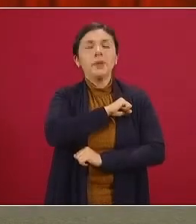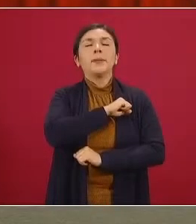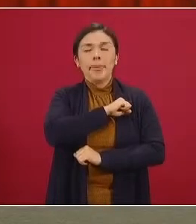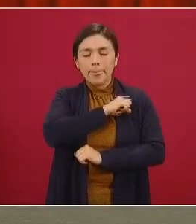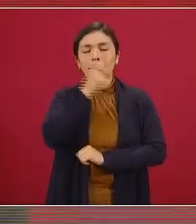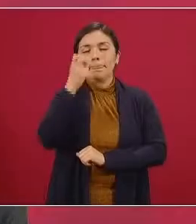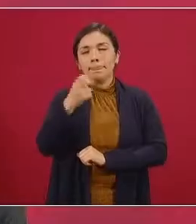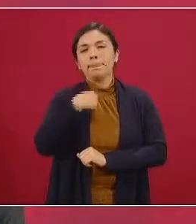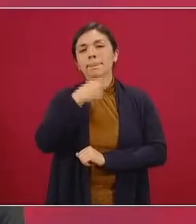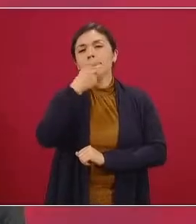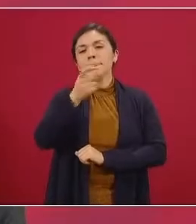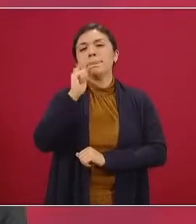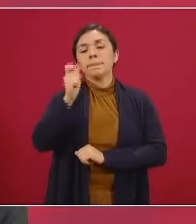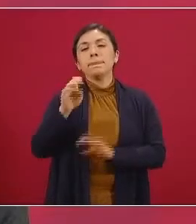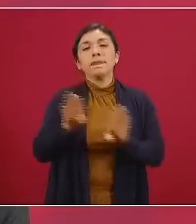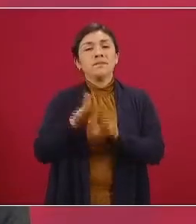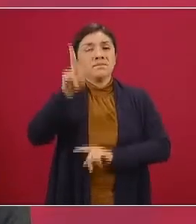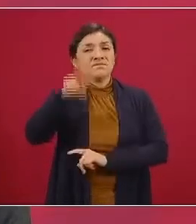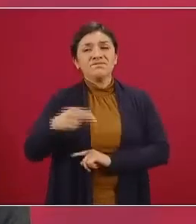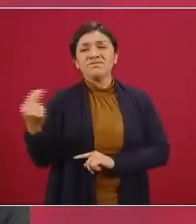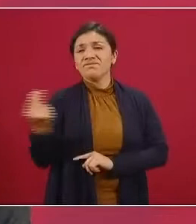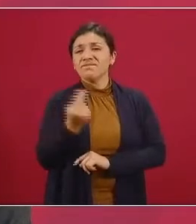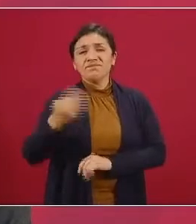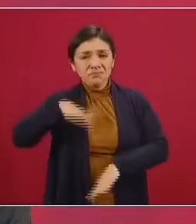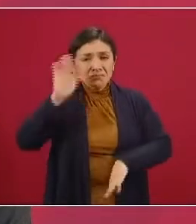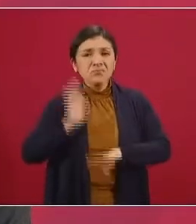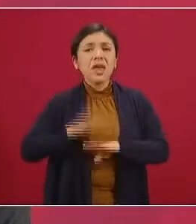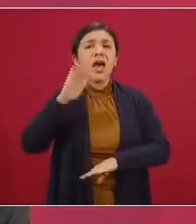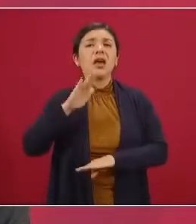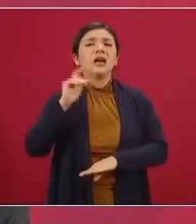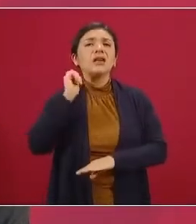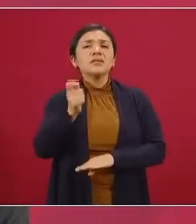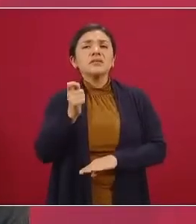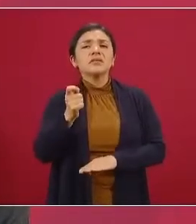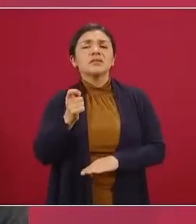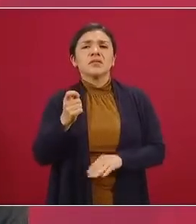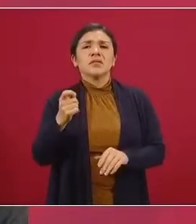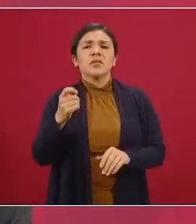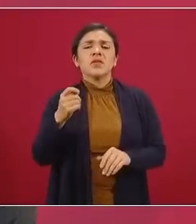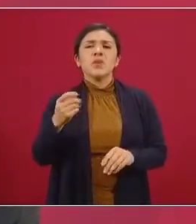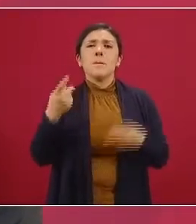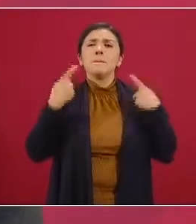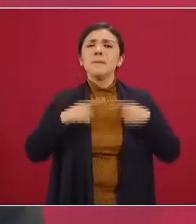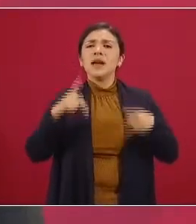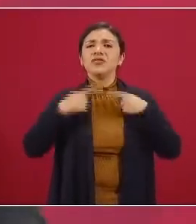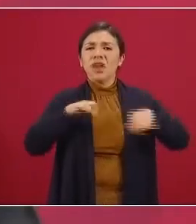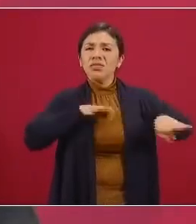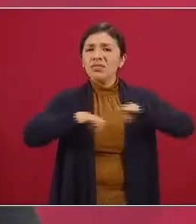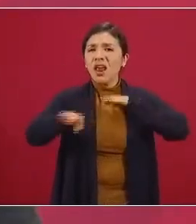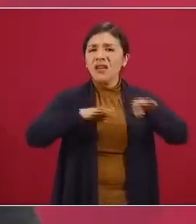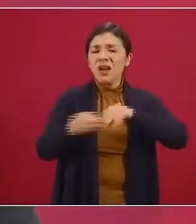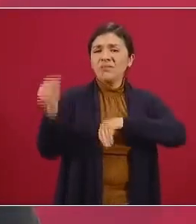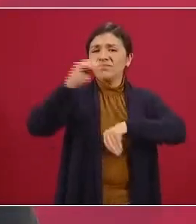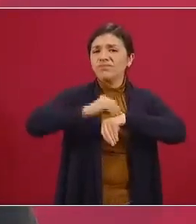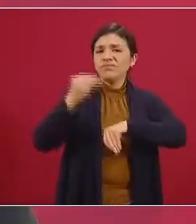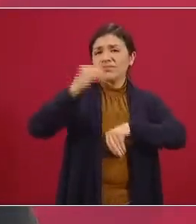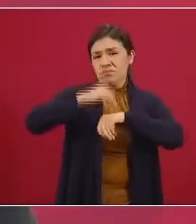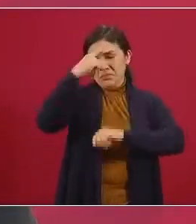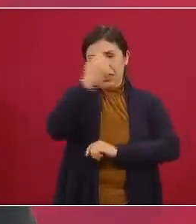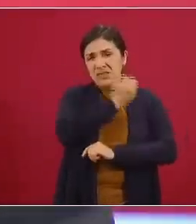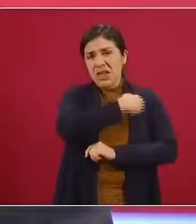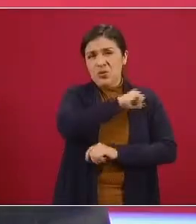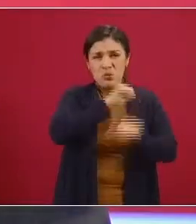comentábamos sobre la imperiosa necesidad de aumentar capacidades humanas, de aumentar el número de profesionales de la